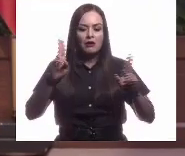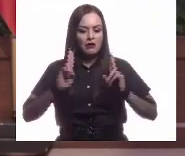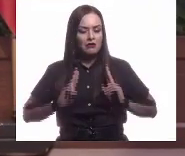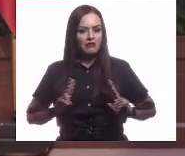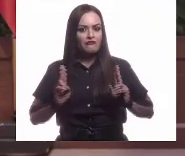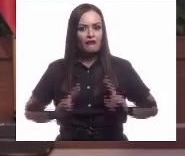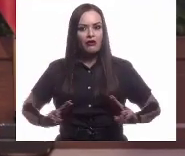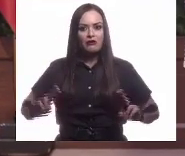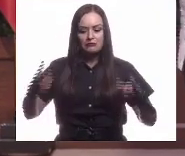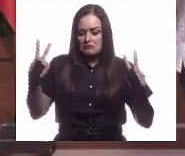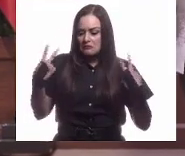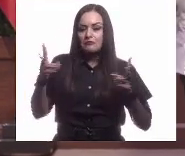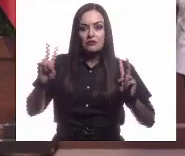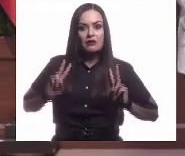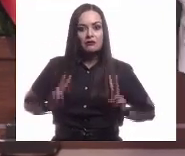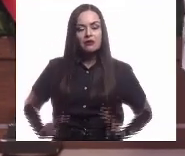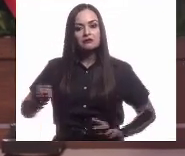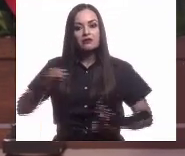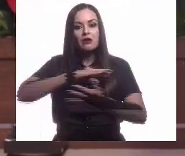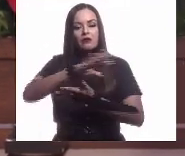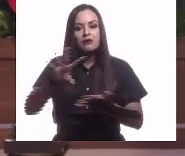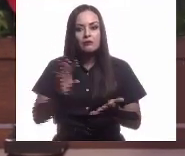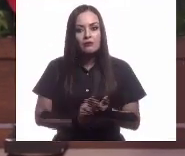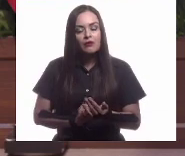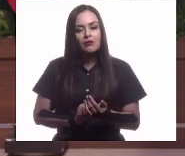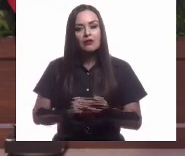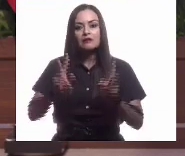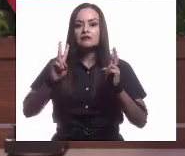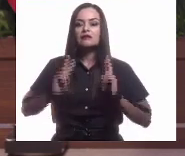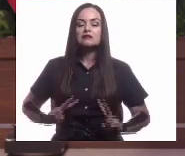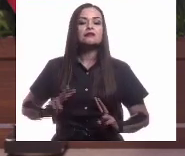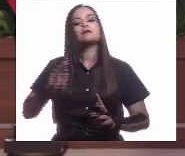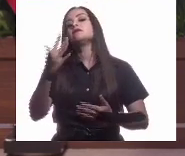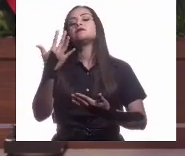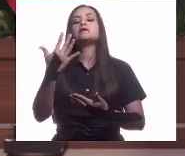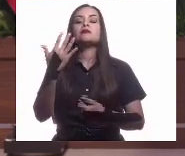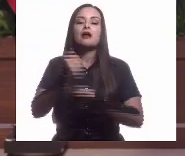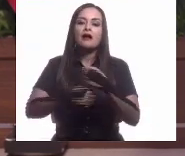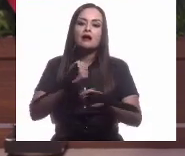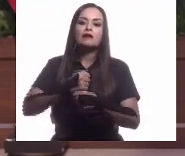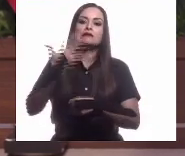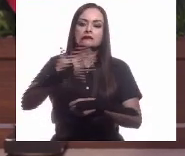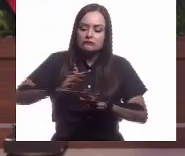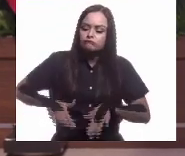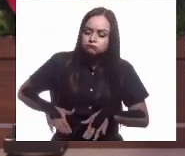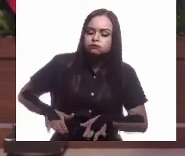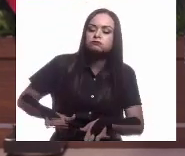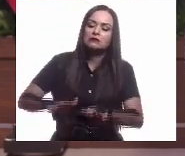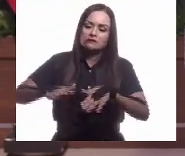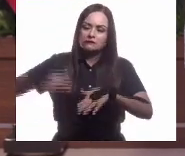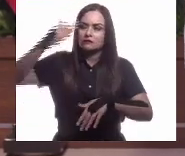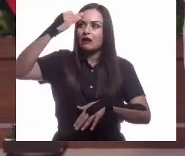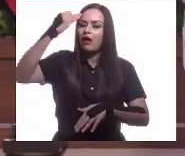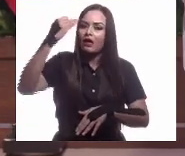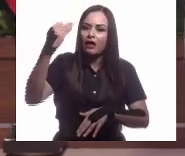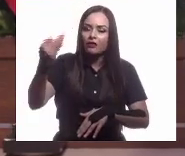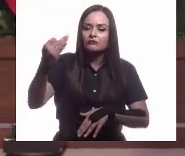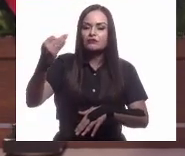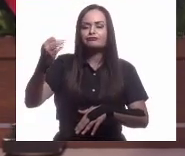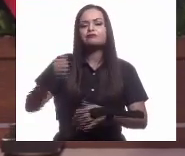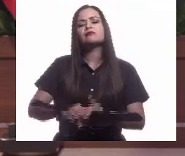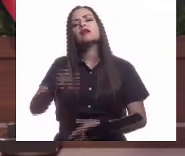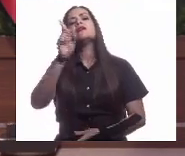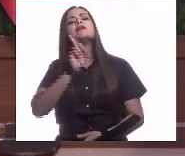vestidos de bodas y de 15 años, pero no lograba pasar de ahí, estaba todo el día duro y dale en la máquina. Se acercó esta